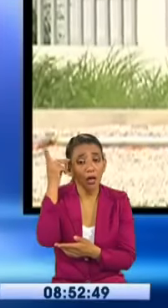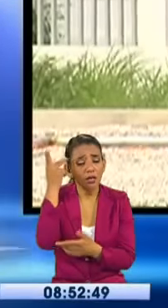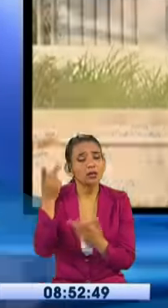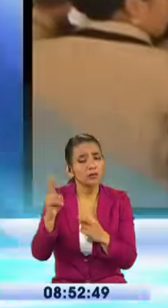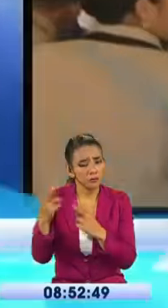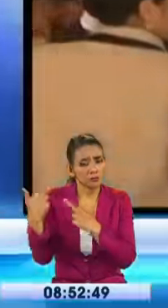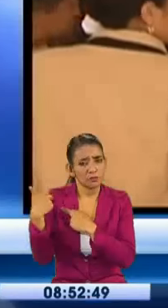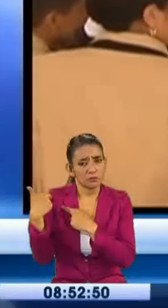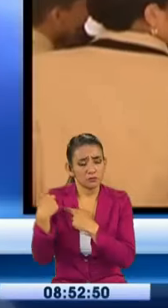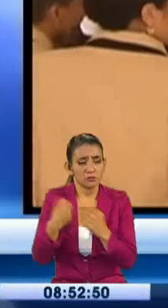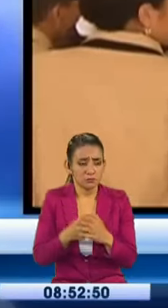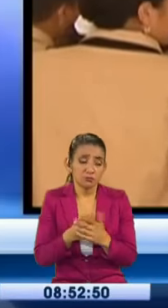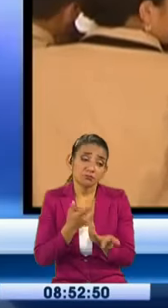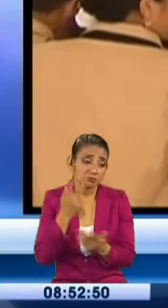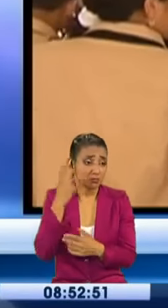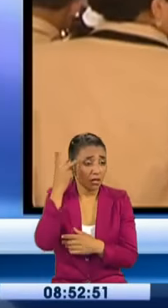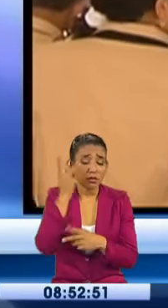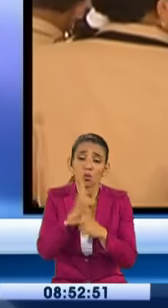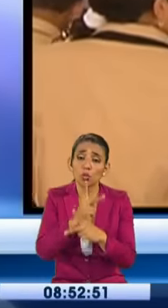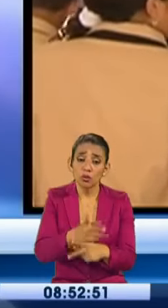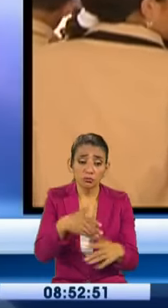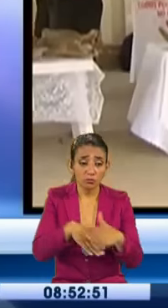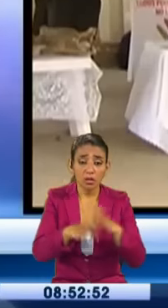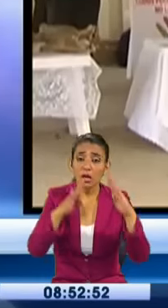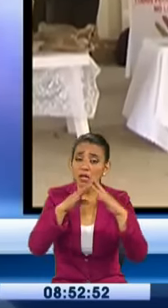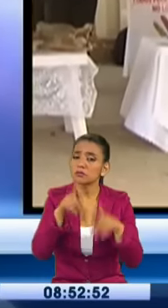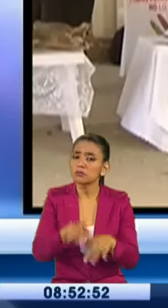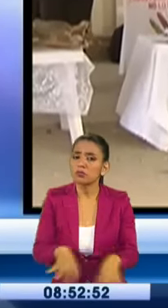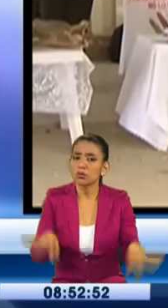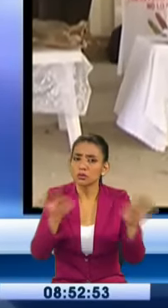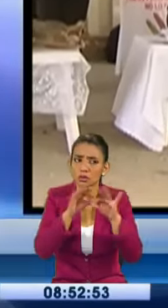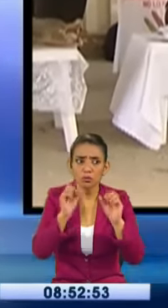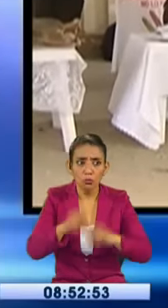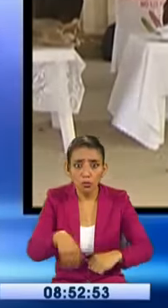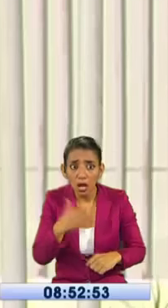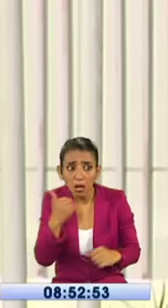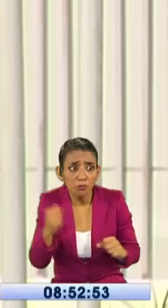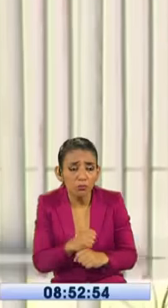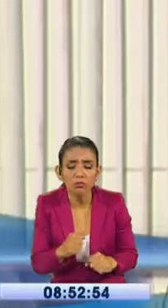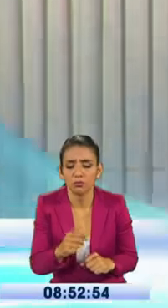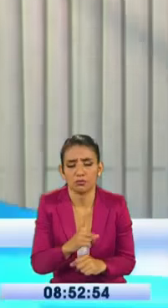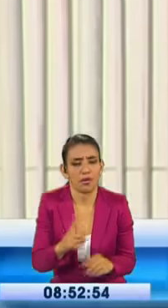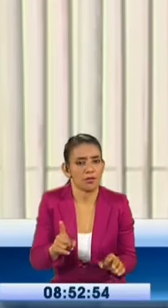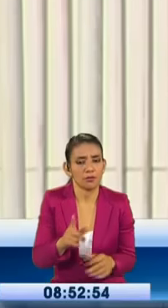padres para que esto no suceda en casa es importante para evitar una desgracia mayor.